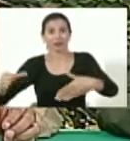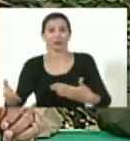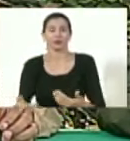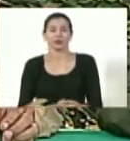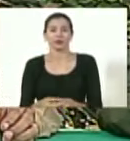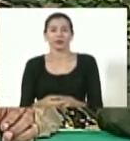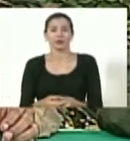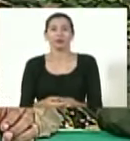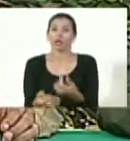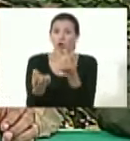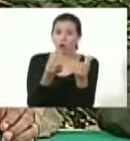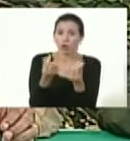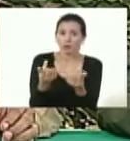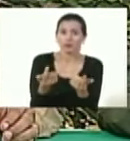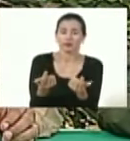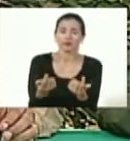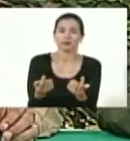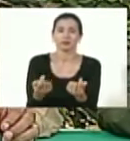económica,